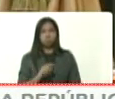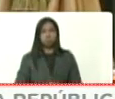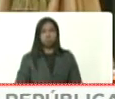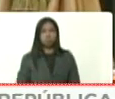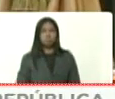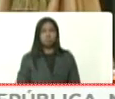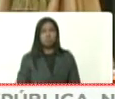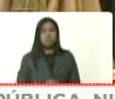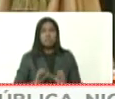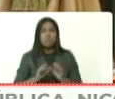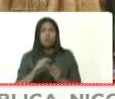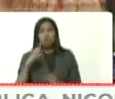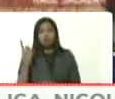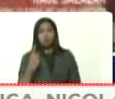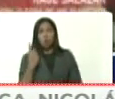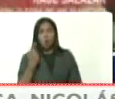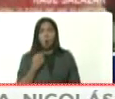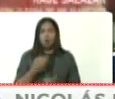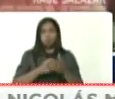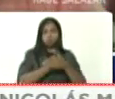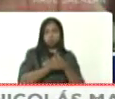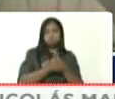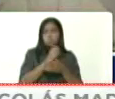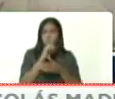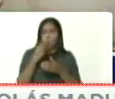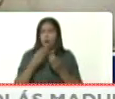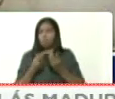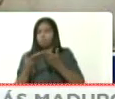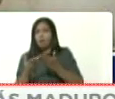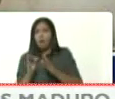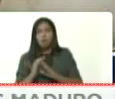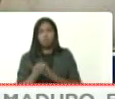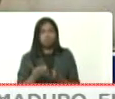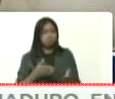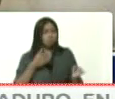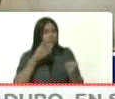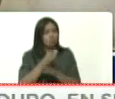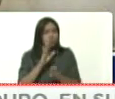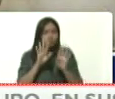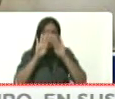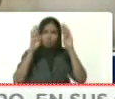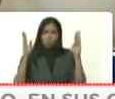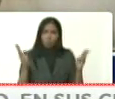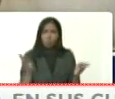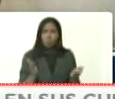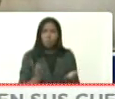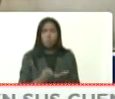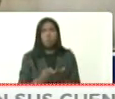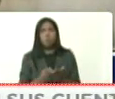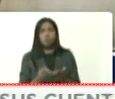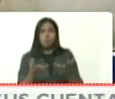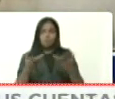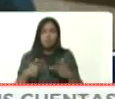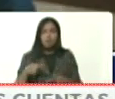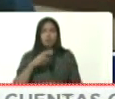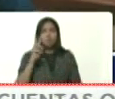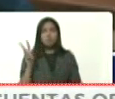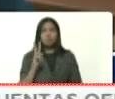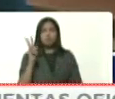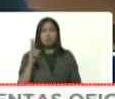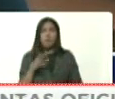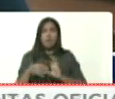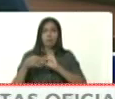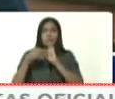no se ha quedado solo con su medicamento, salió con su medicamento a traerlo a través de la